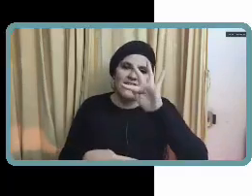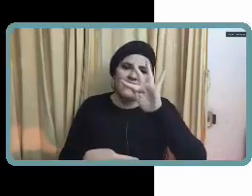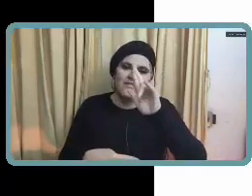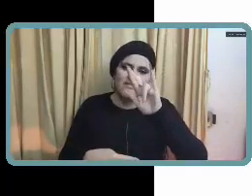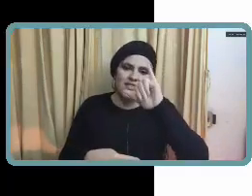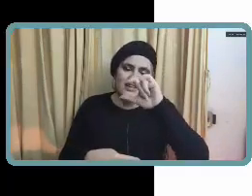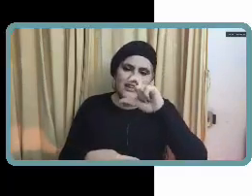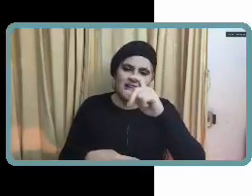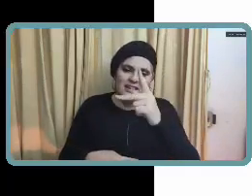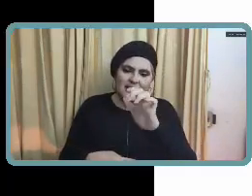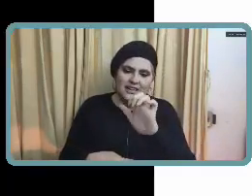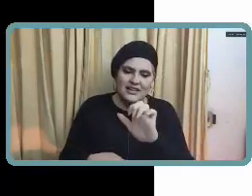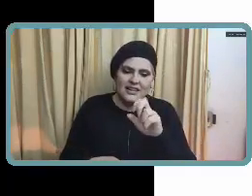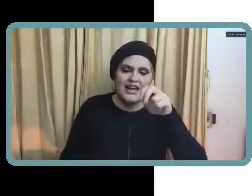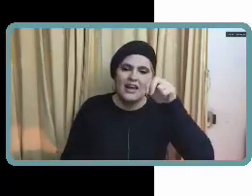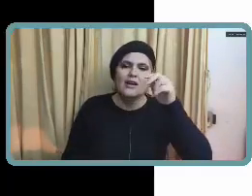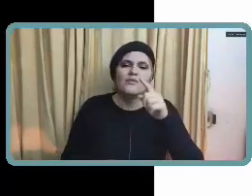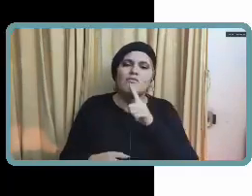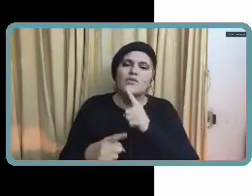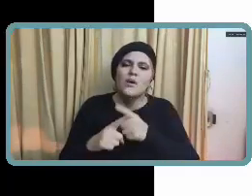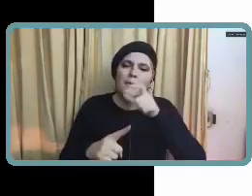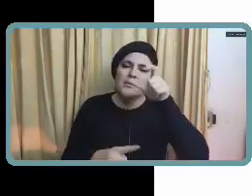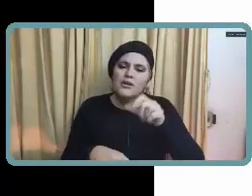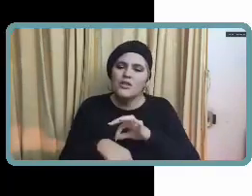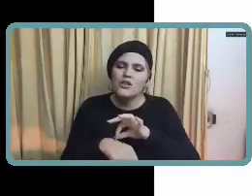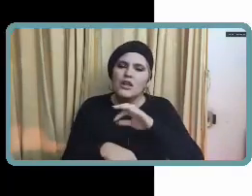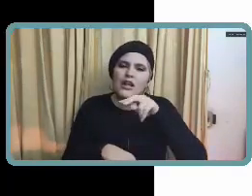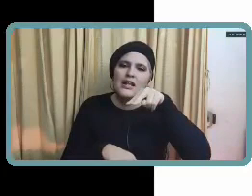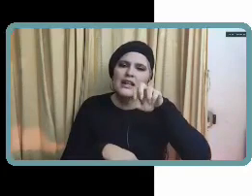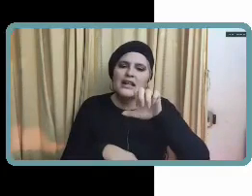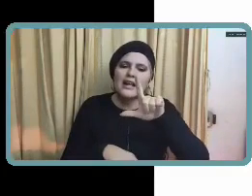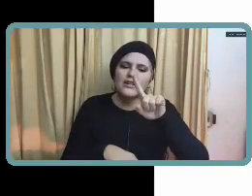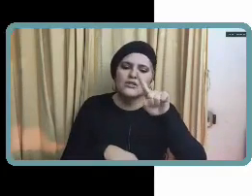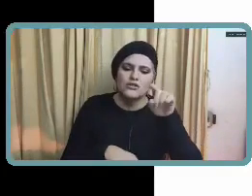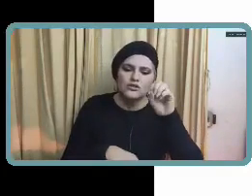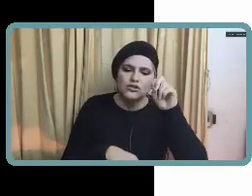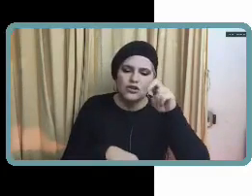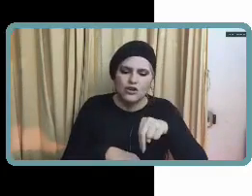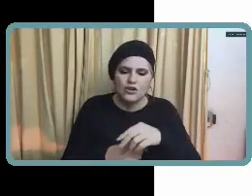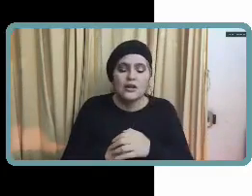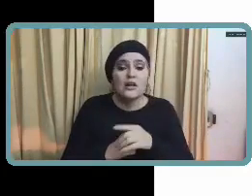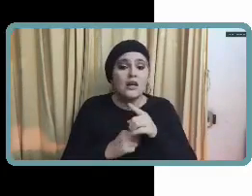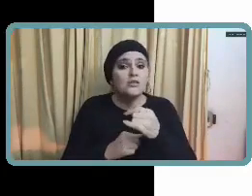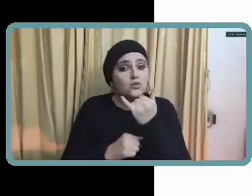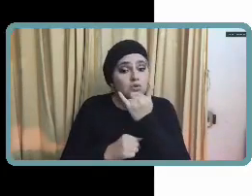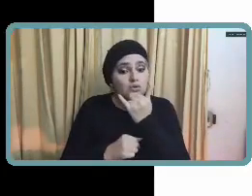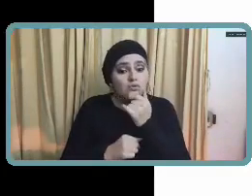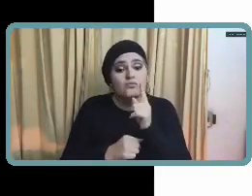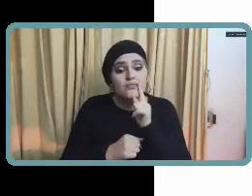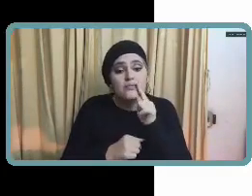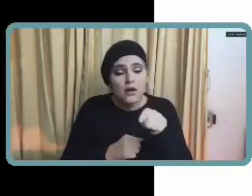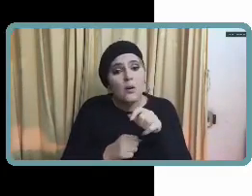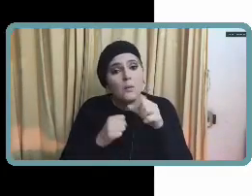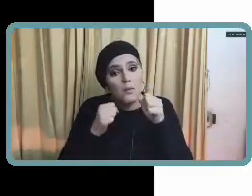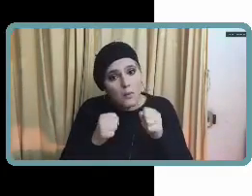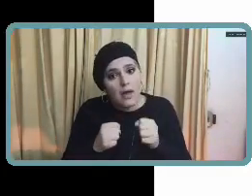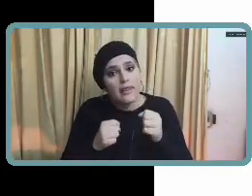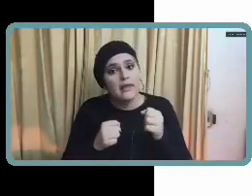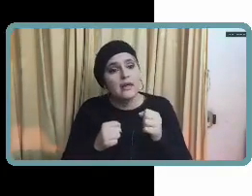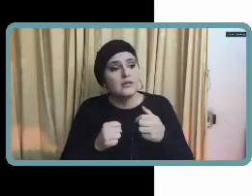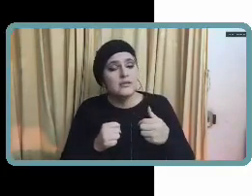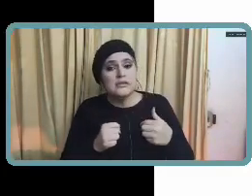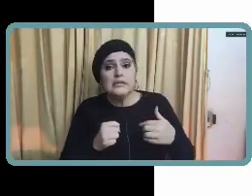gran generosidad. Esto está disponible también en nuestro canal de YouTube para quienes tengan niños pequeños, aprendan